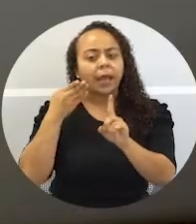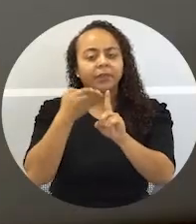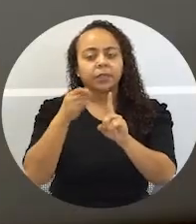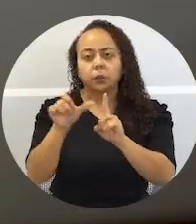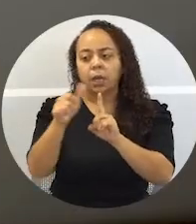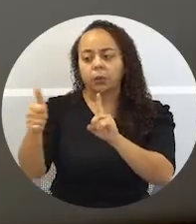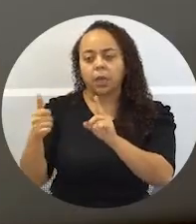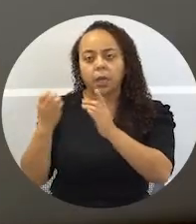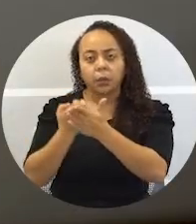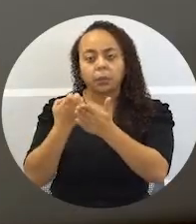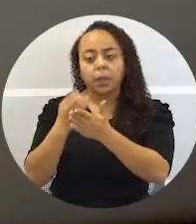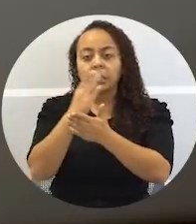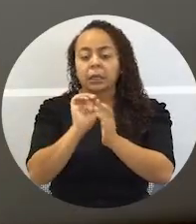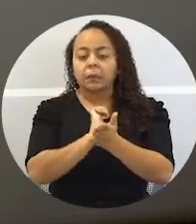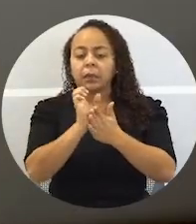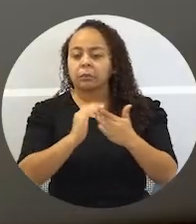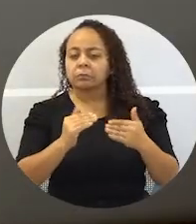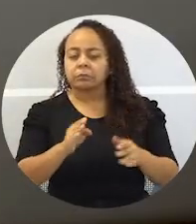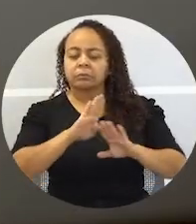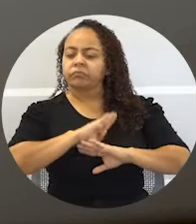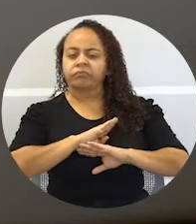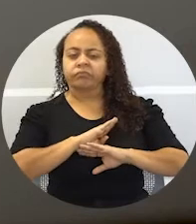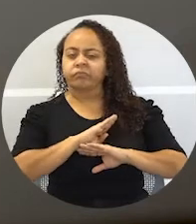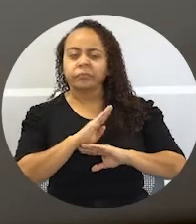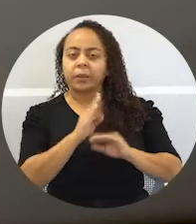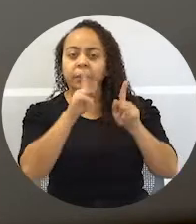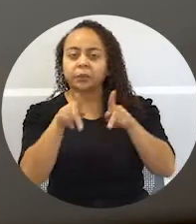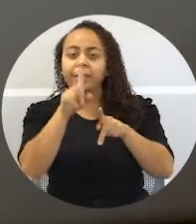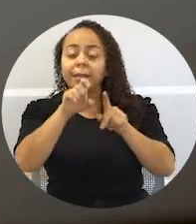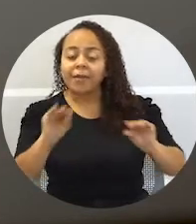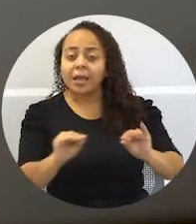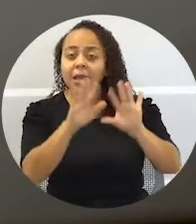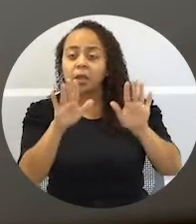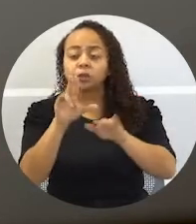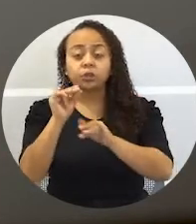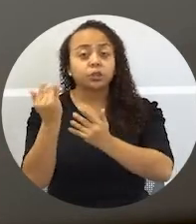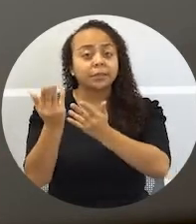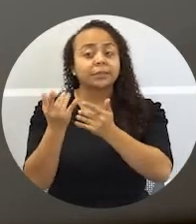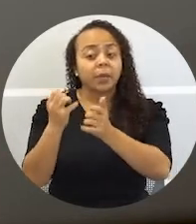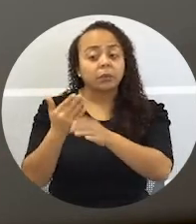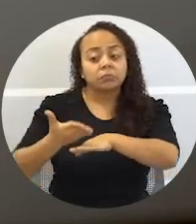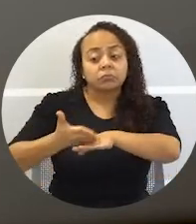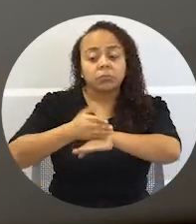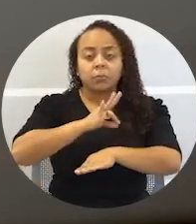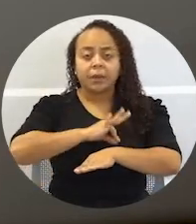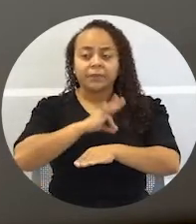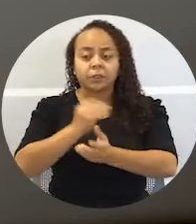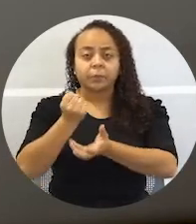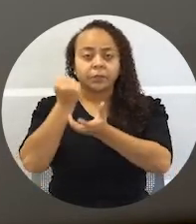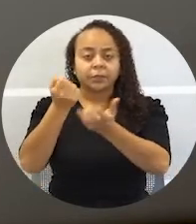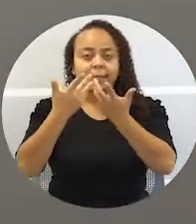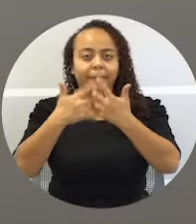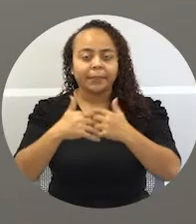la economía y evitar el descontento de la población sin embargo hay que ser claros en que no se espera un rescate en beneficio de los inversionistas de la